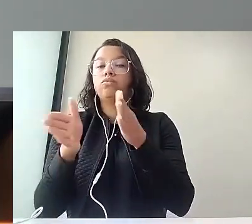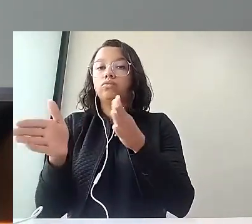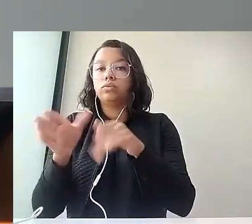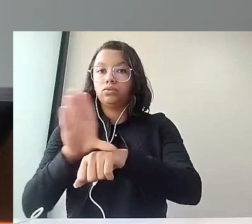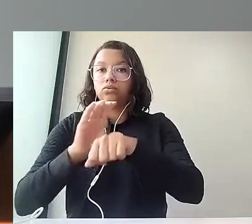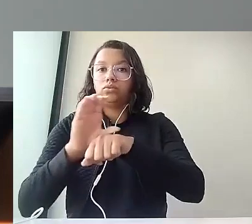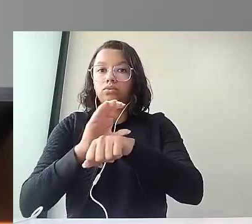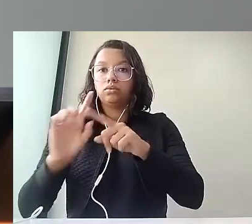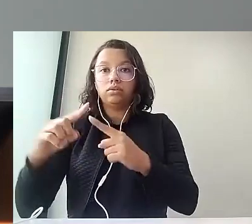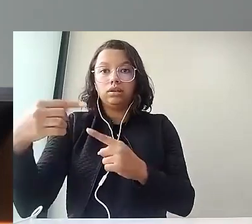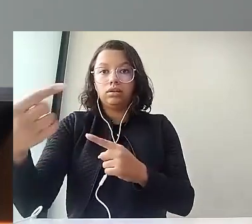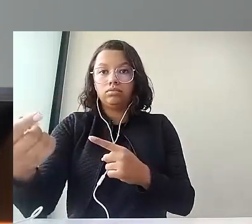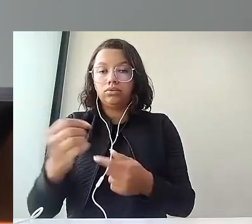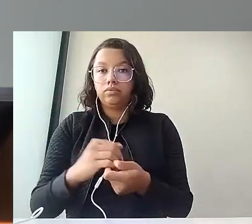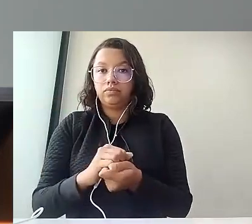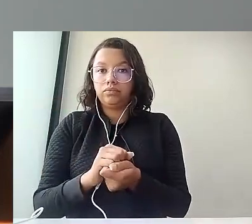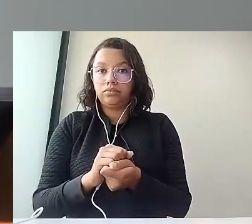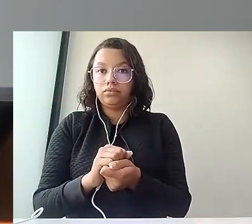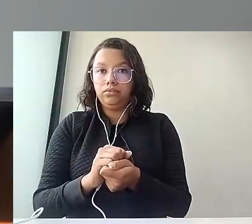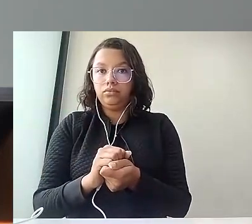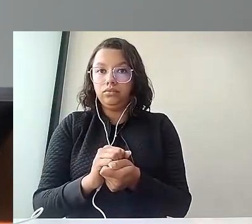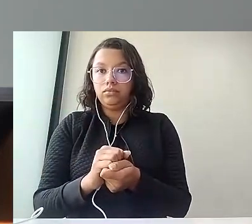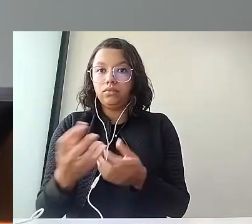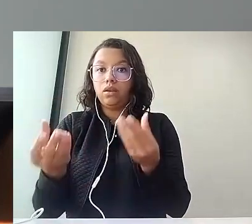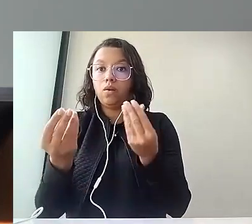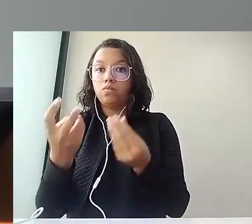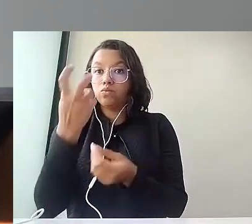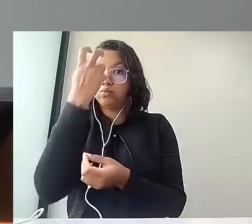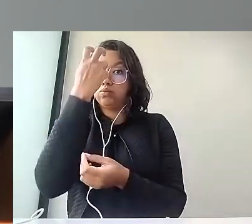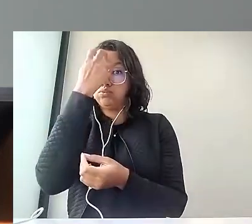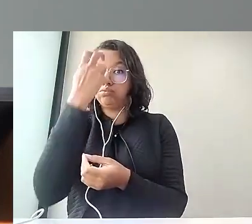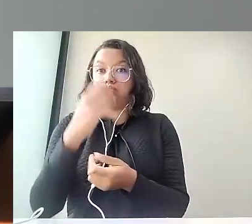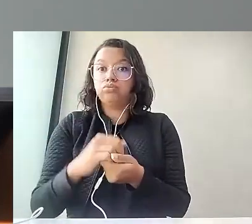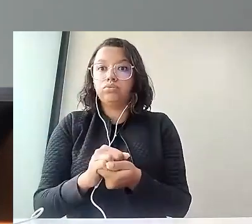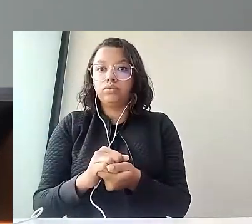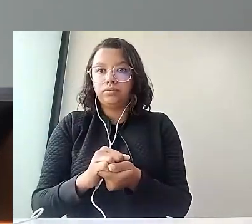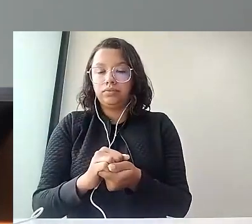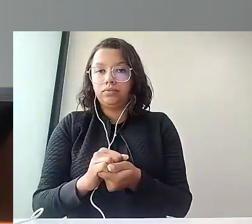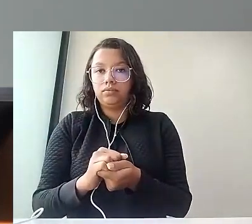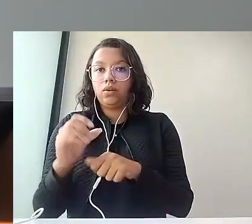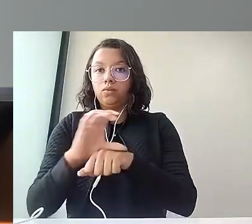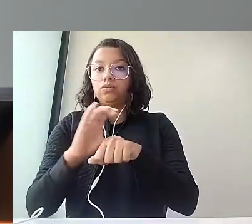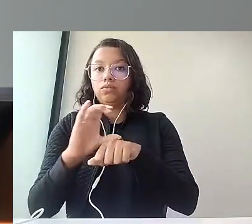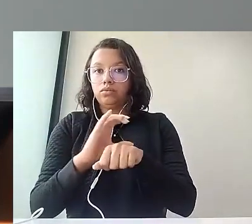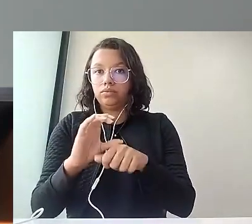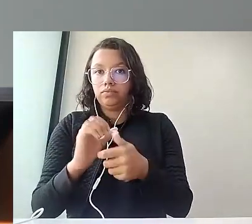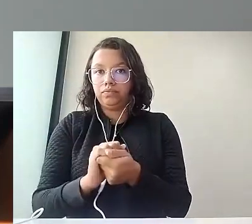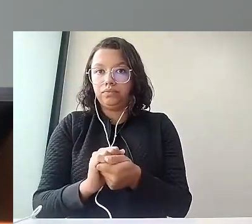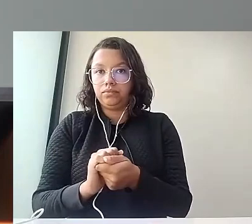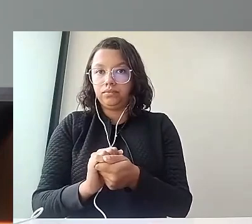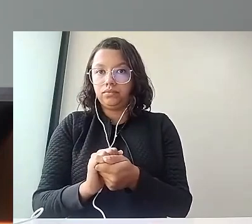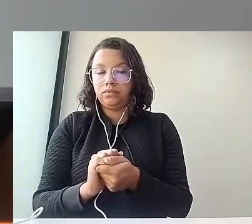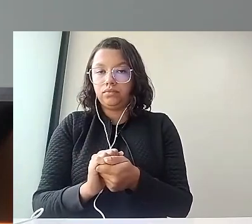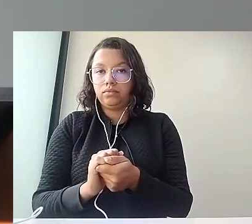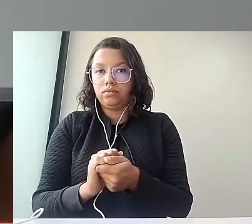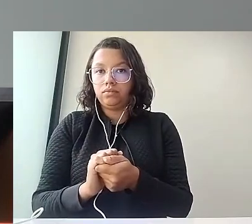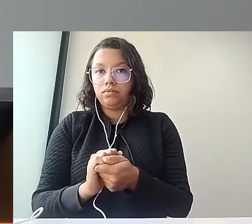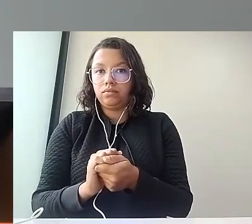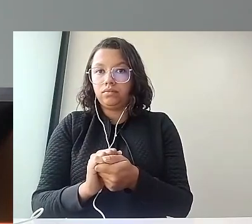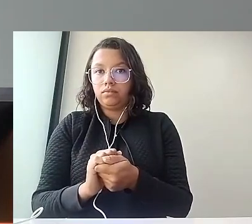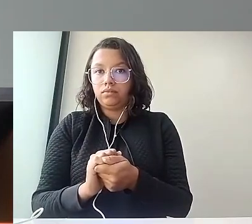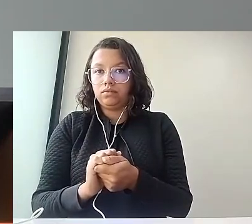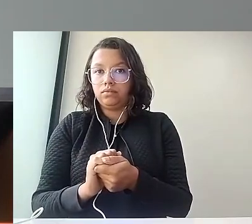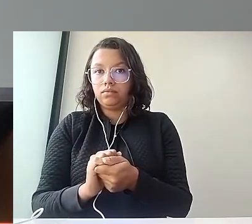después, una cultura constitucional total y no solamente una cultura